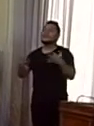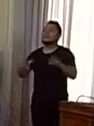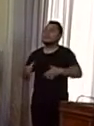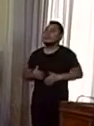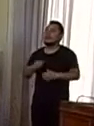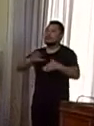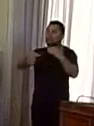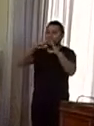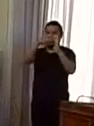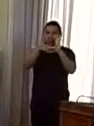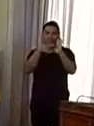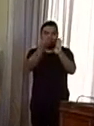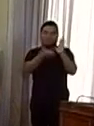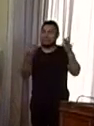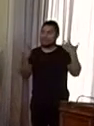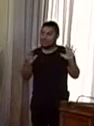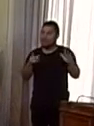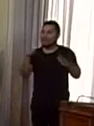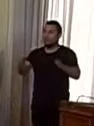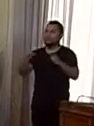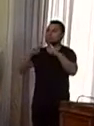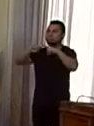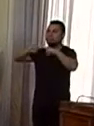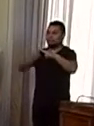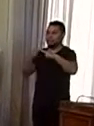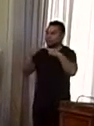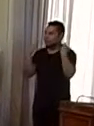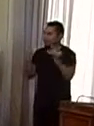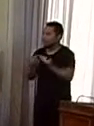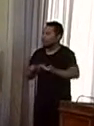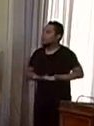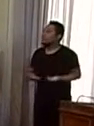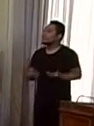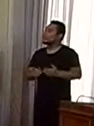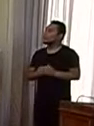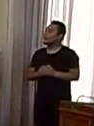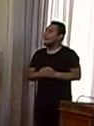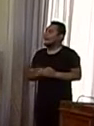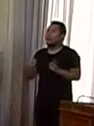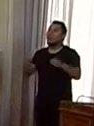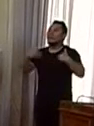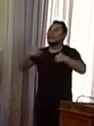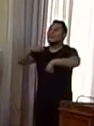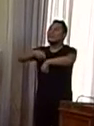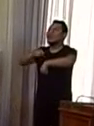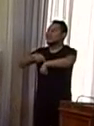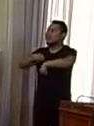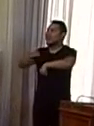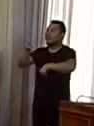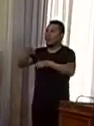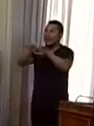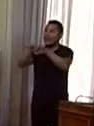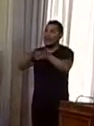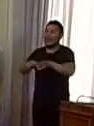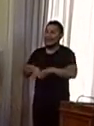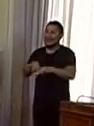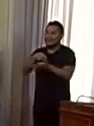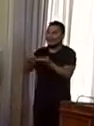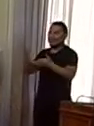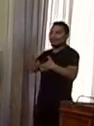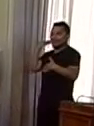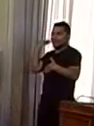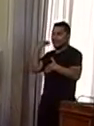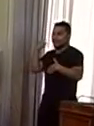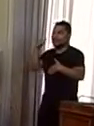quórum reglamentario damos por instalada esta sesión. No tenemos, porque no alcanzó el tiempo, el acta de la sesión anterior. Va a